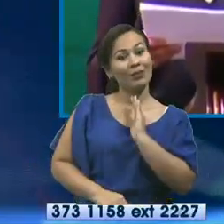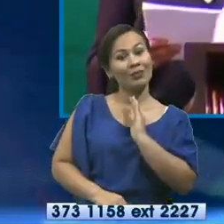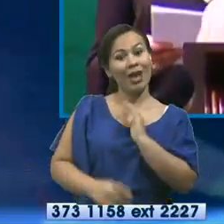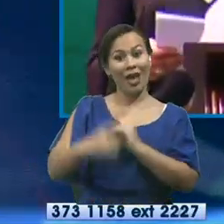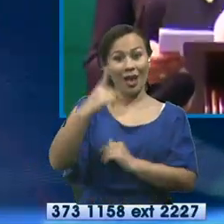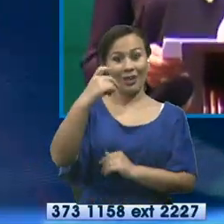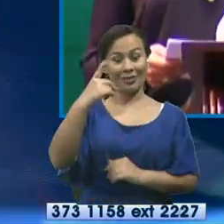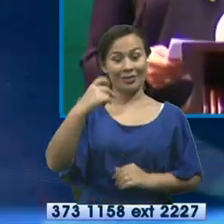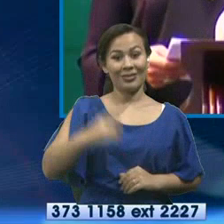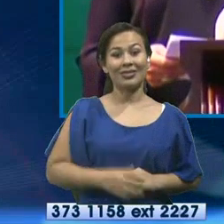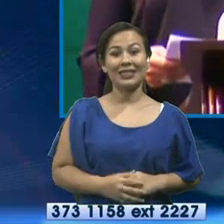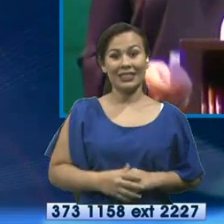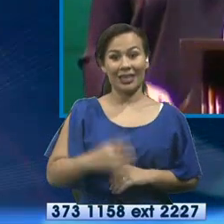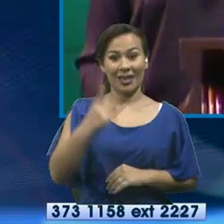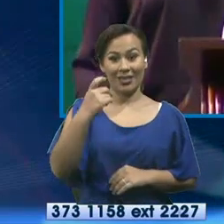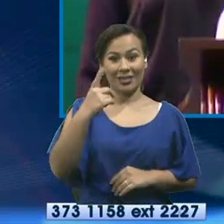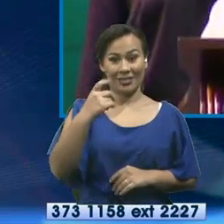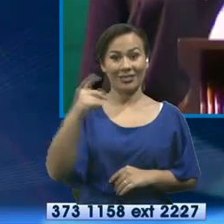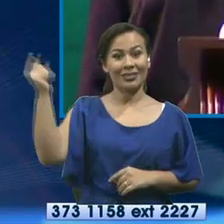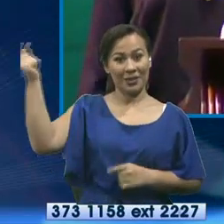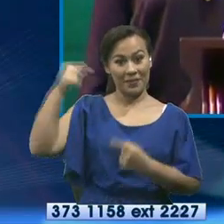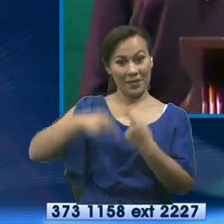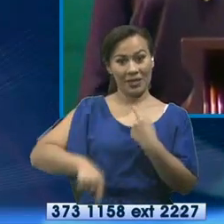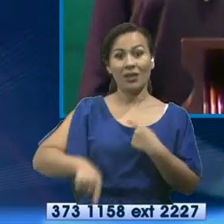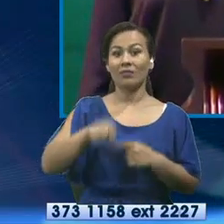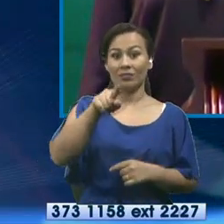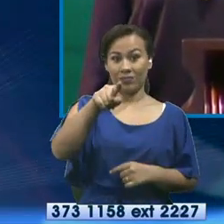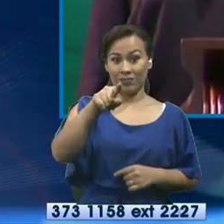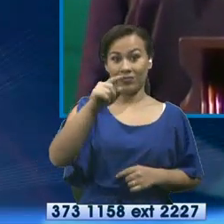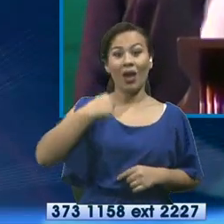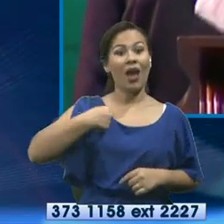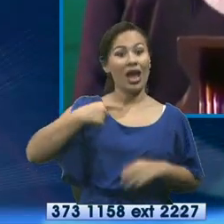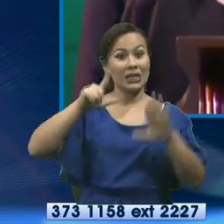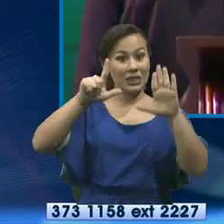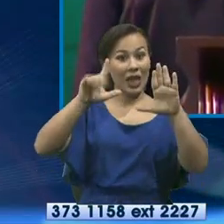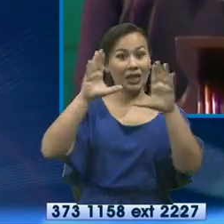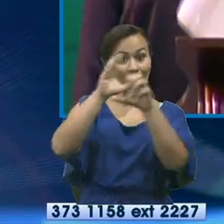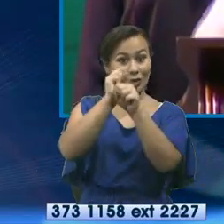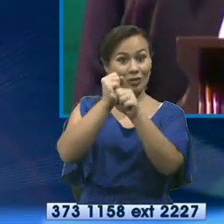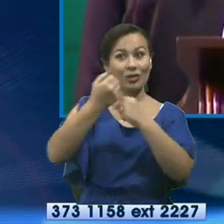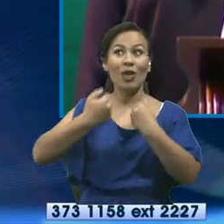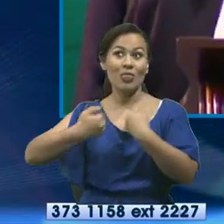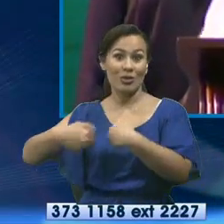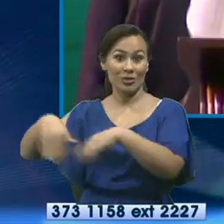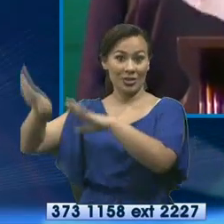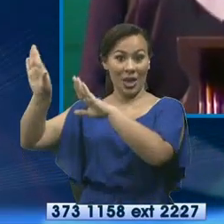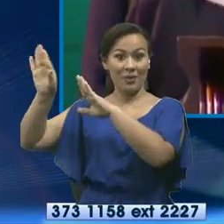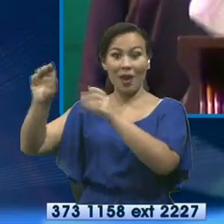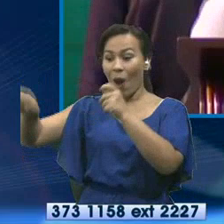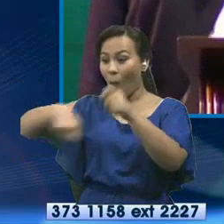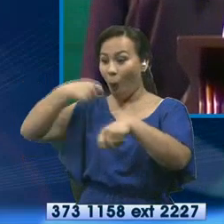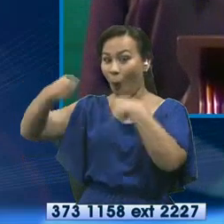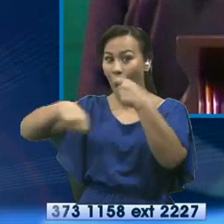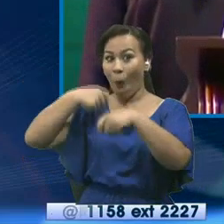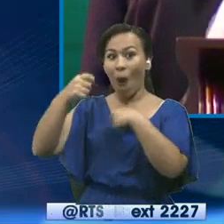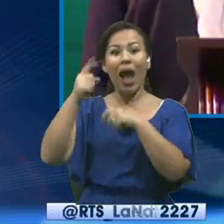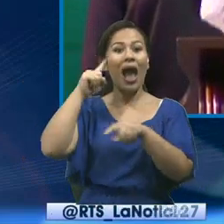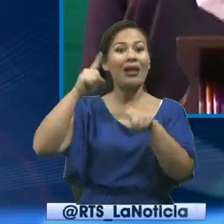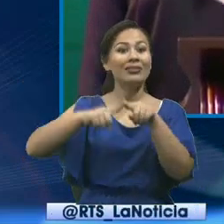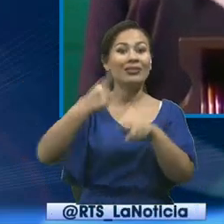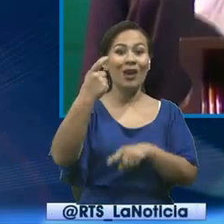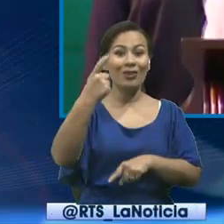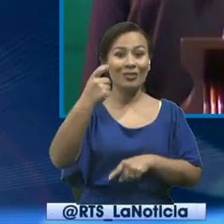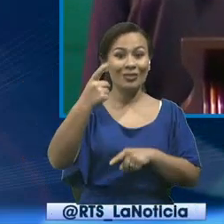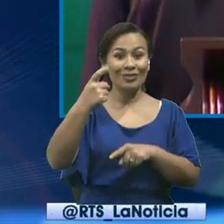11 y... A las 11 ya podemos estar aquí. Que nos lleve a las 7. Hasta las 11 ya comemos bien. Productora, a las 7